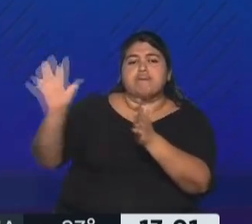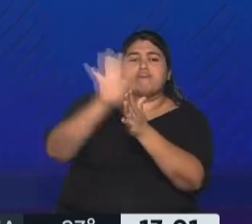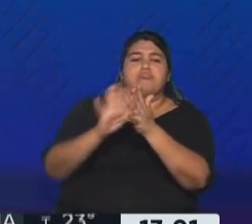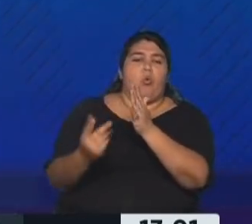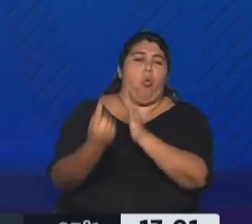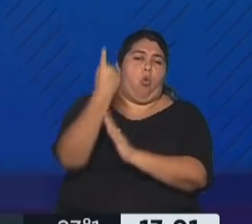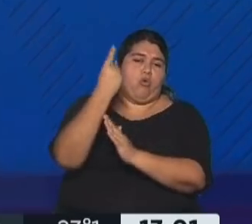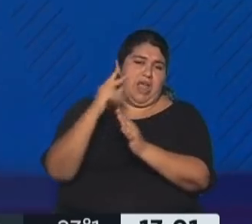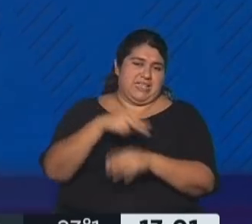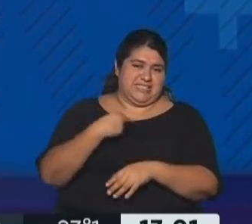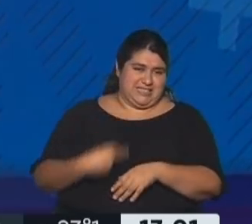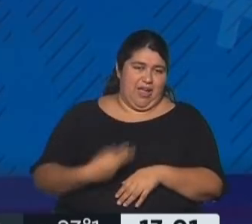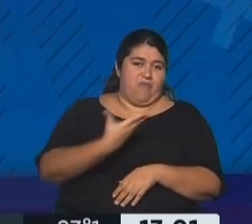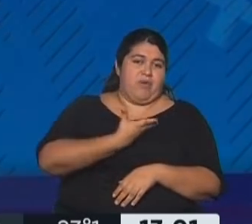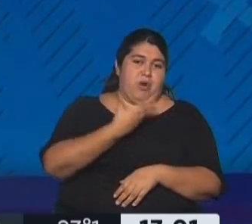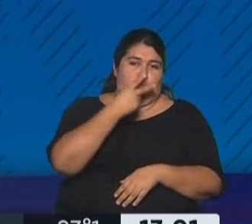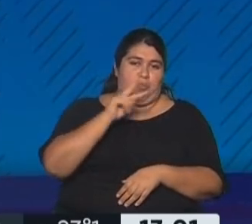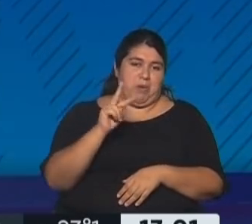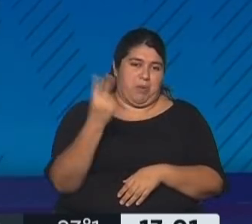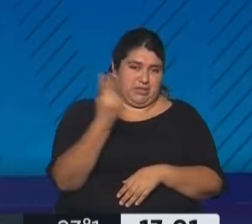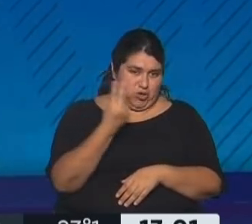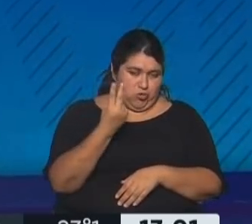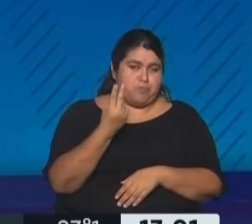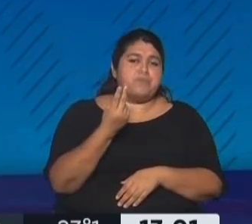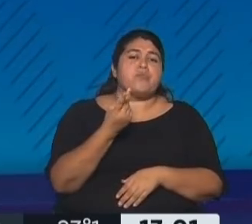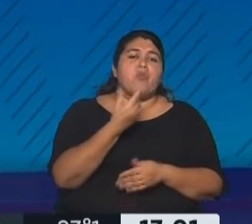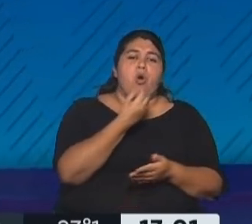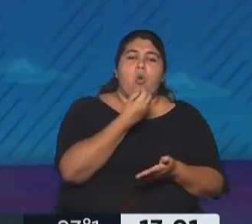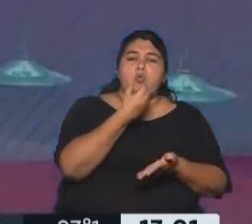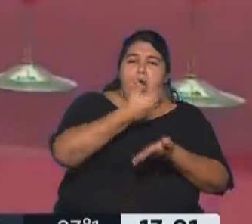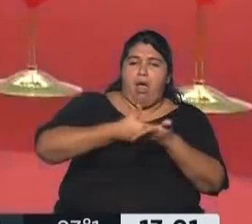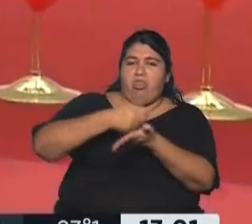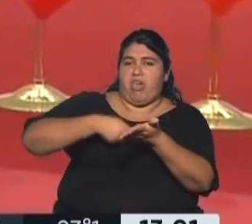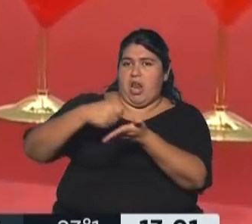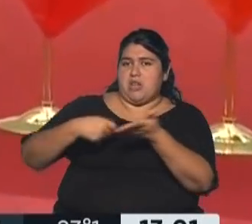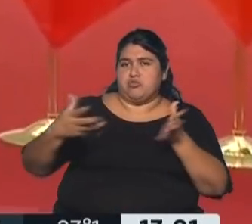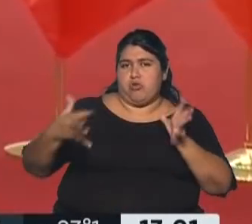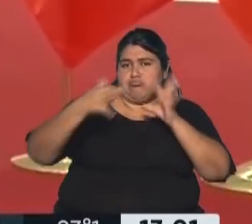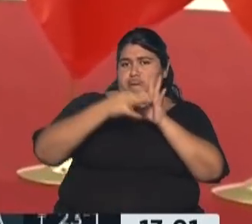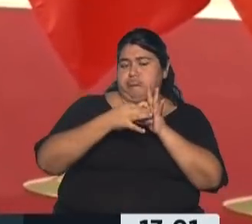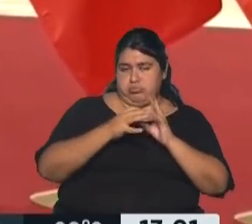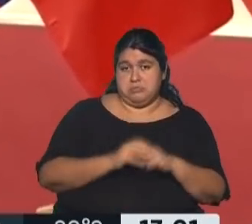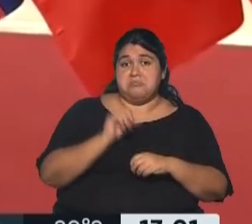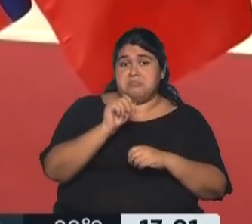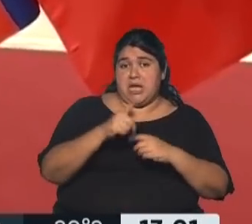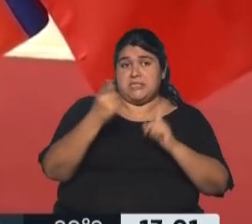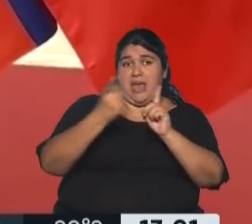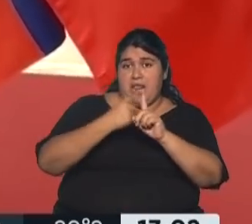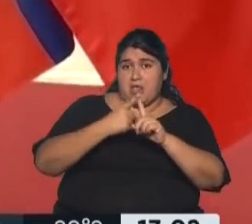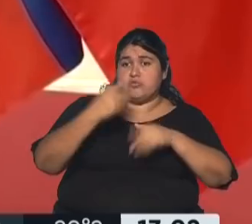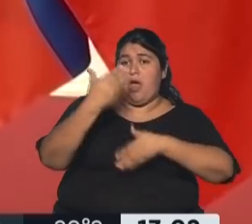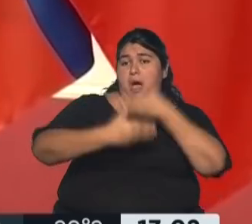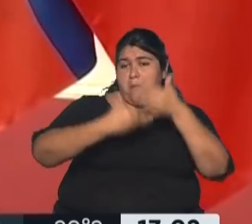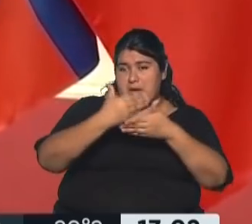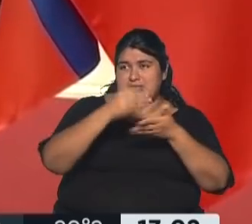Febrero 2022, una declaración conjunta importante y clave en las relaciones y en este avance de las relaciones